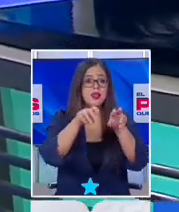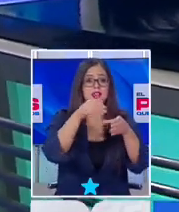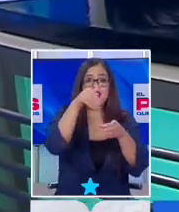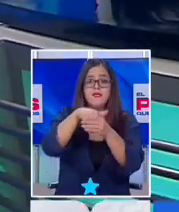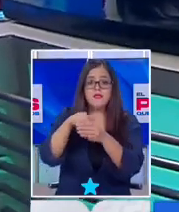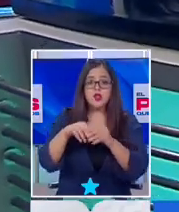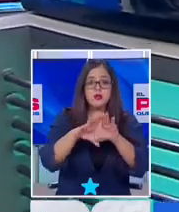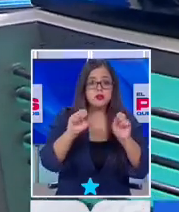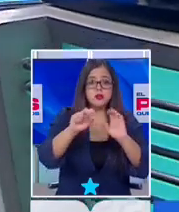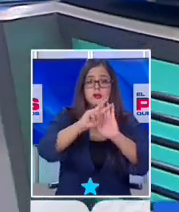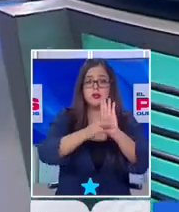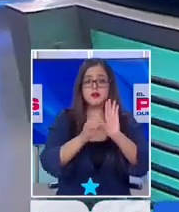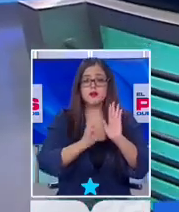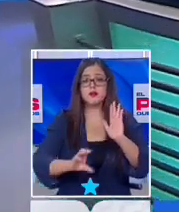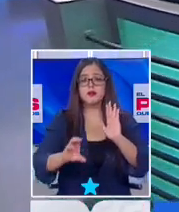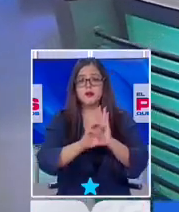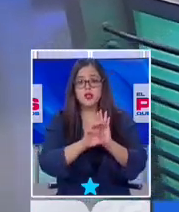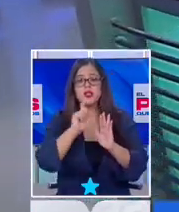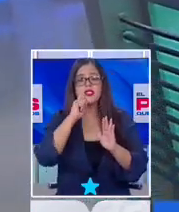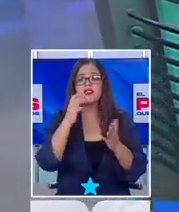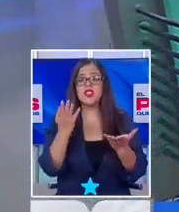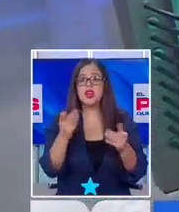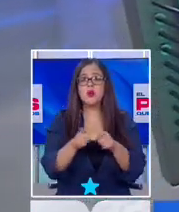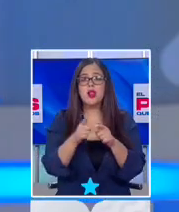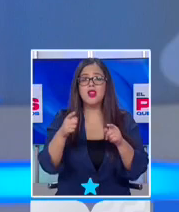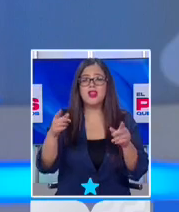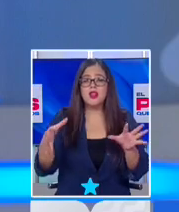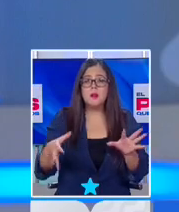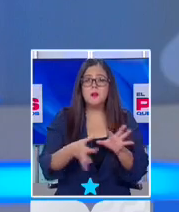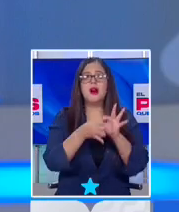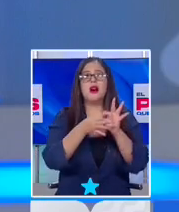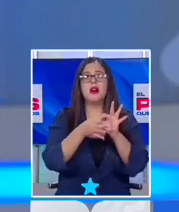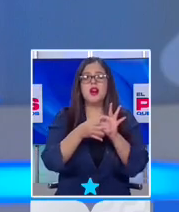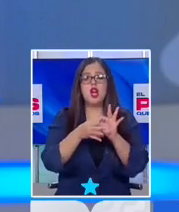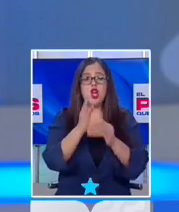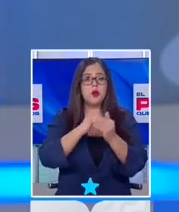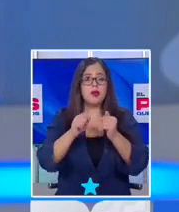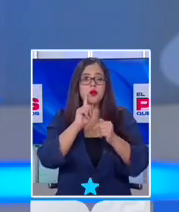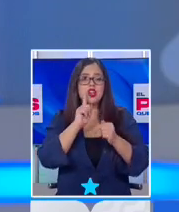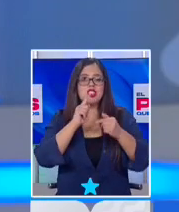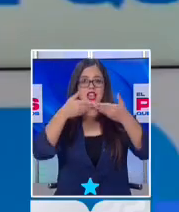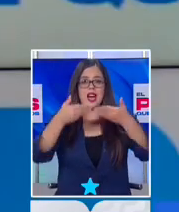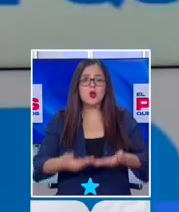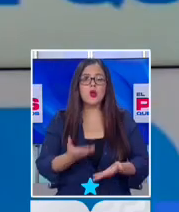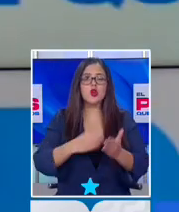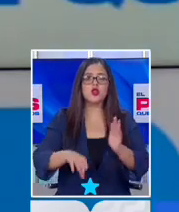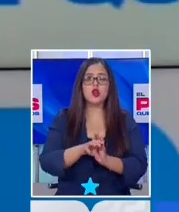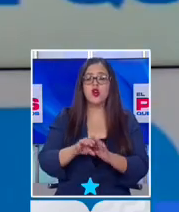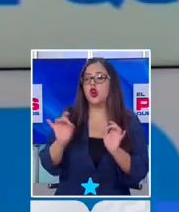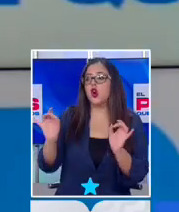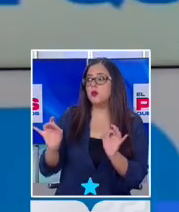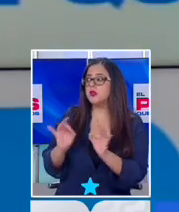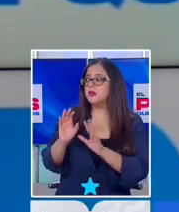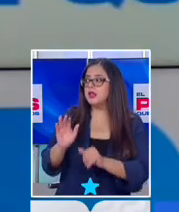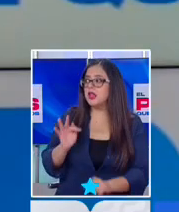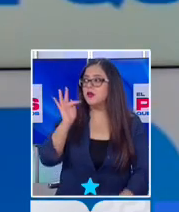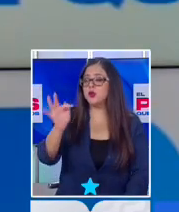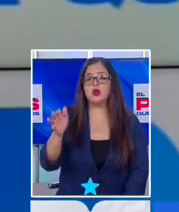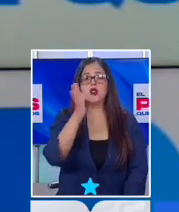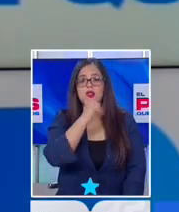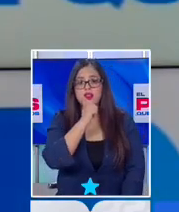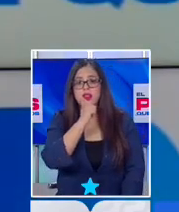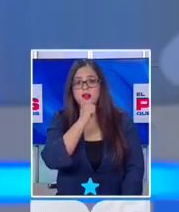modificar la constitución no van a ser tan amarrados como lo que tiene la actual constitución ya no ya no existirían si se aprueba la propuesta de una constitución los supremo